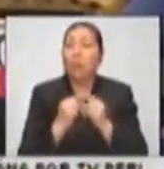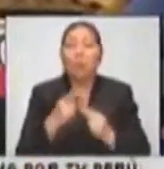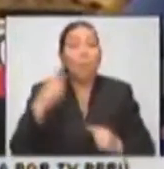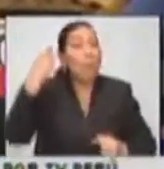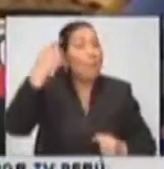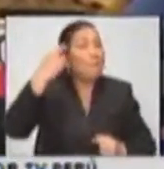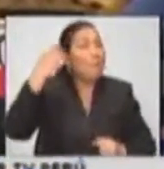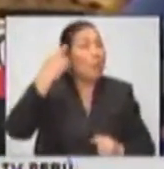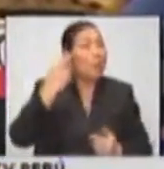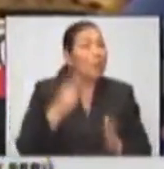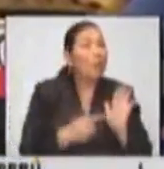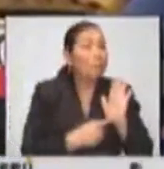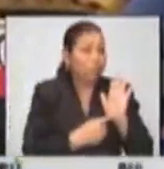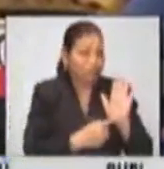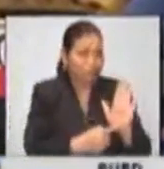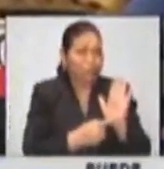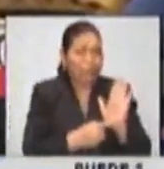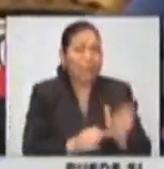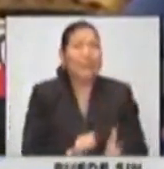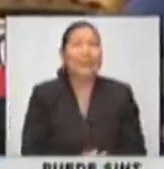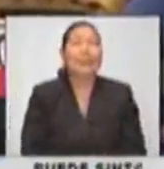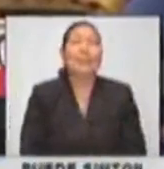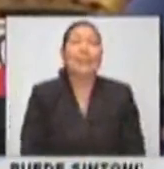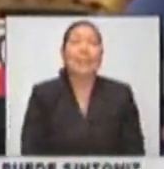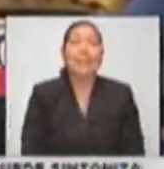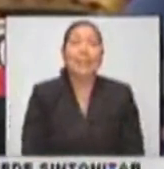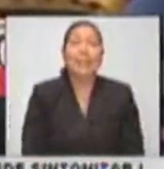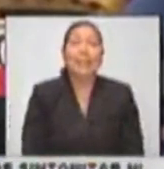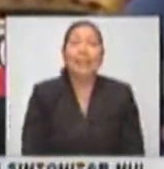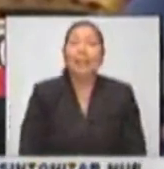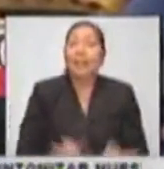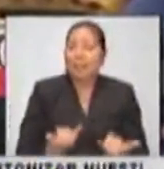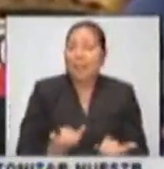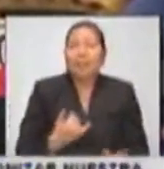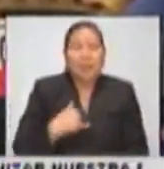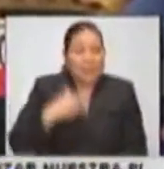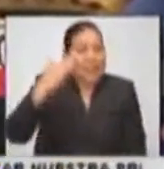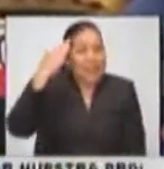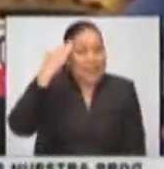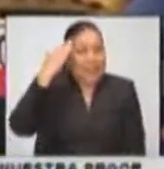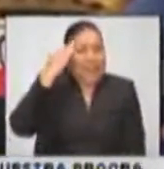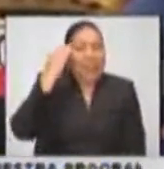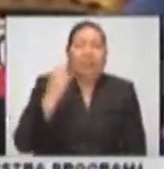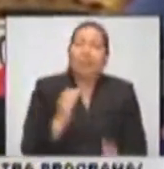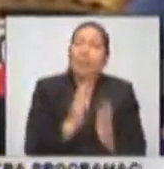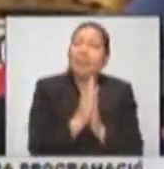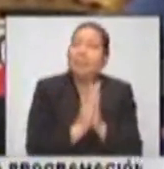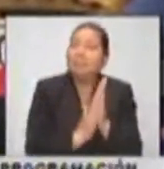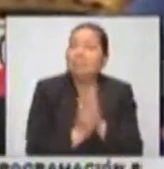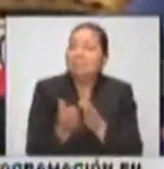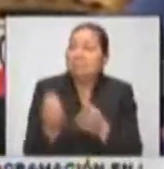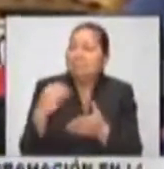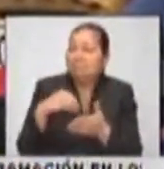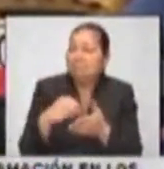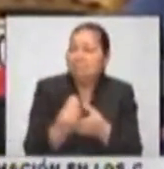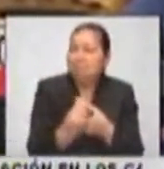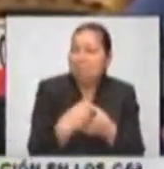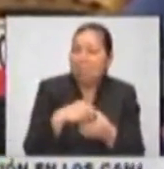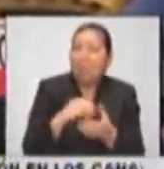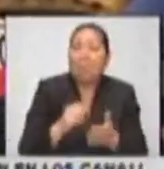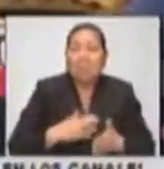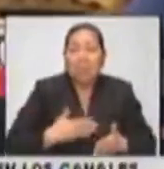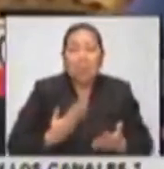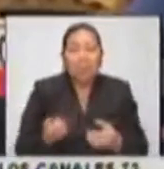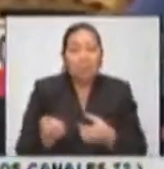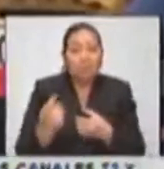multipartidaria. Demostramos que estamos conscientes de los beneficios que involucra